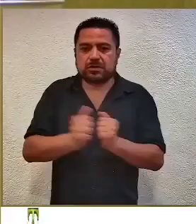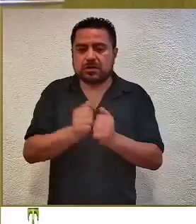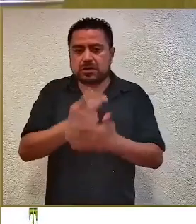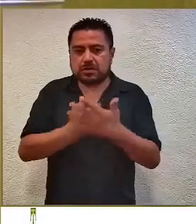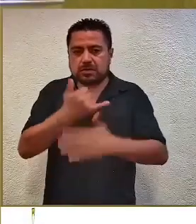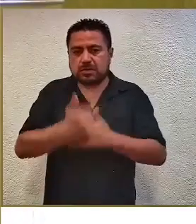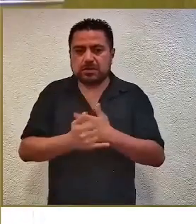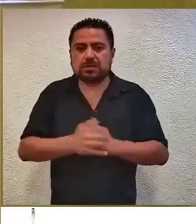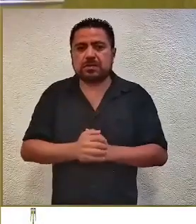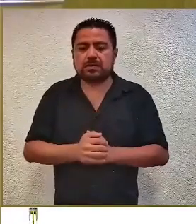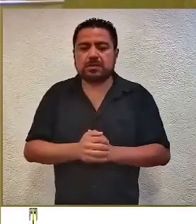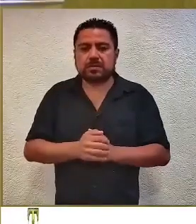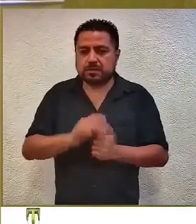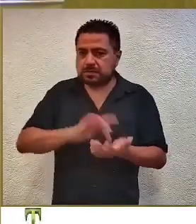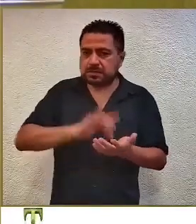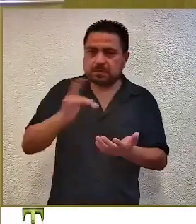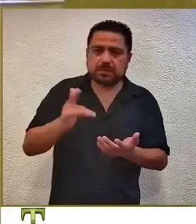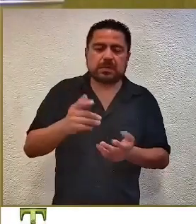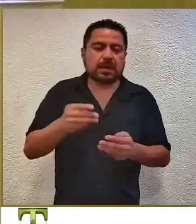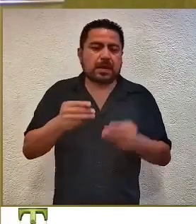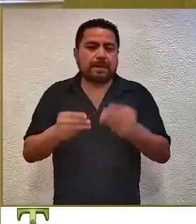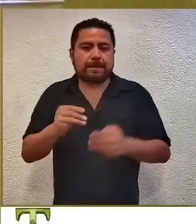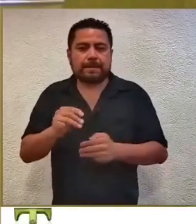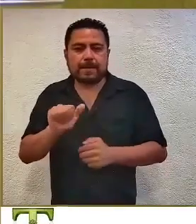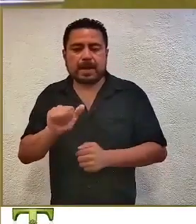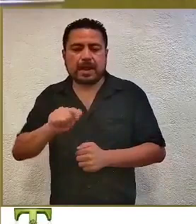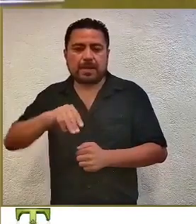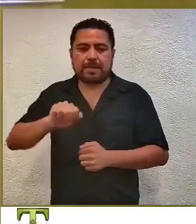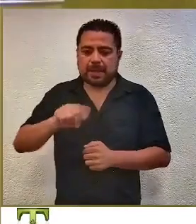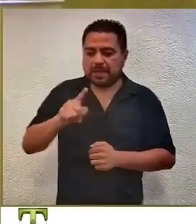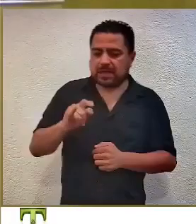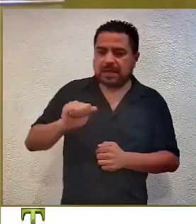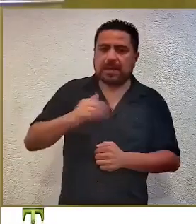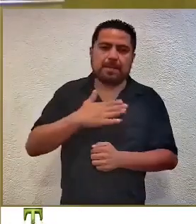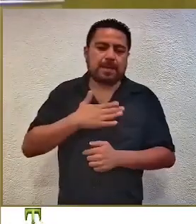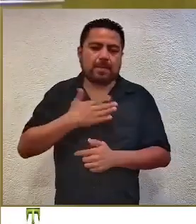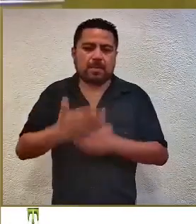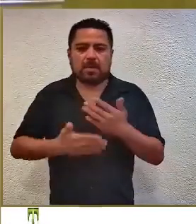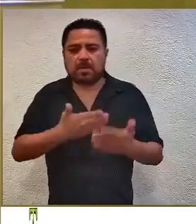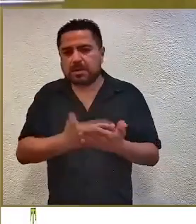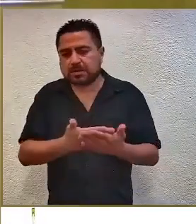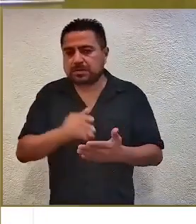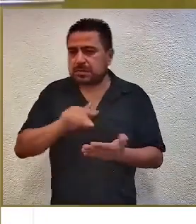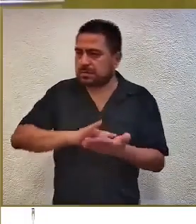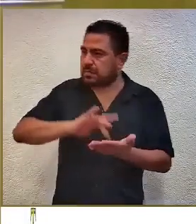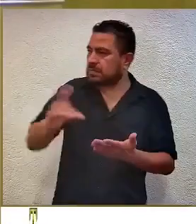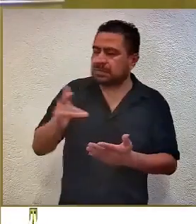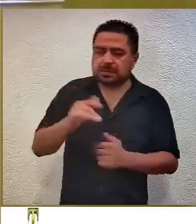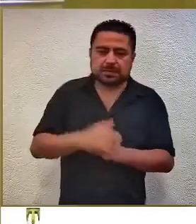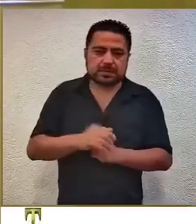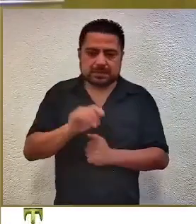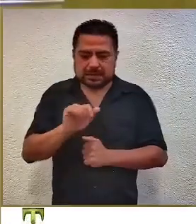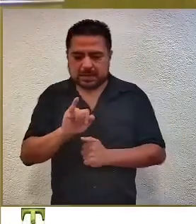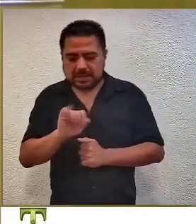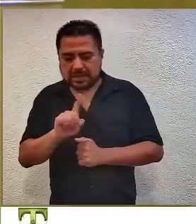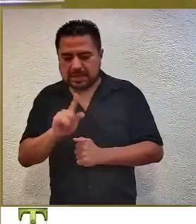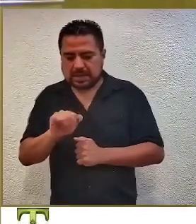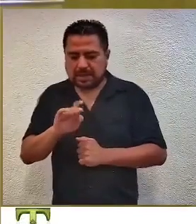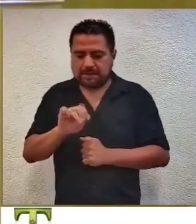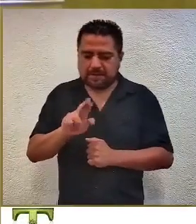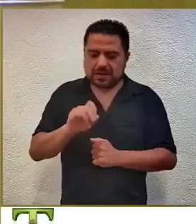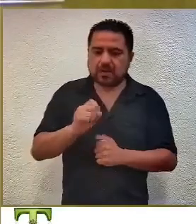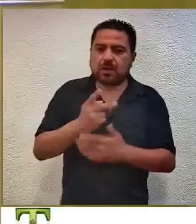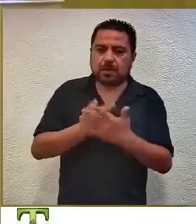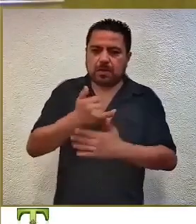proyecto. Gracias, magistrado. Magistrada ponente, Almadelia Eugenio Alcaraz. Es mi propuesta. Gracias, magistrada. Magistrada Hilda Rosa Delgado Brito. A favor